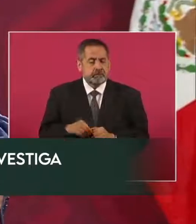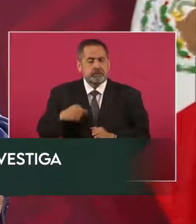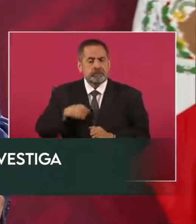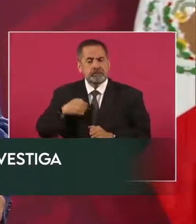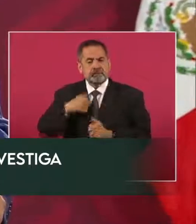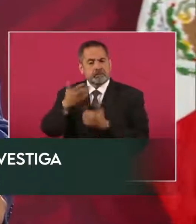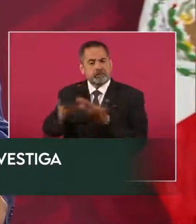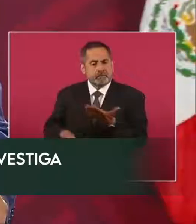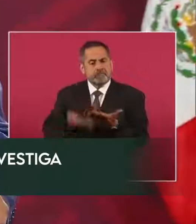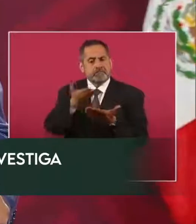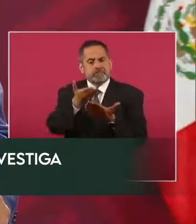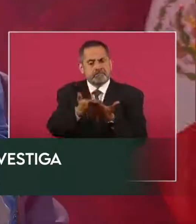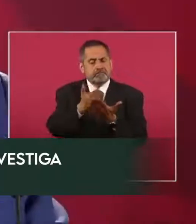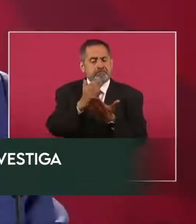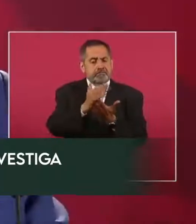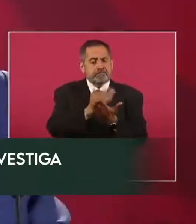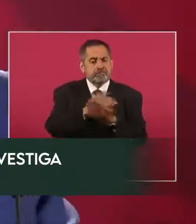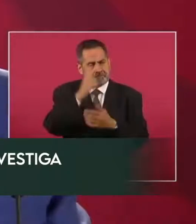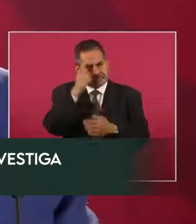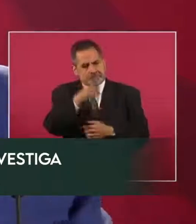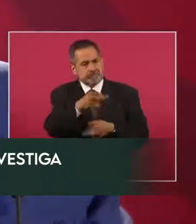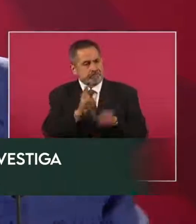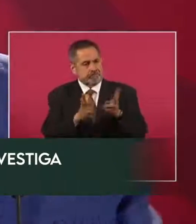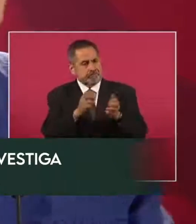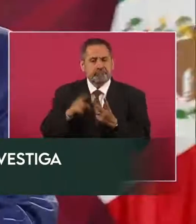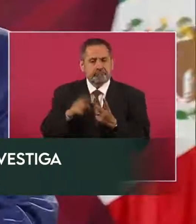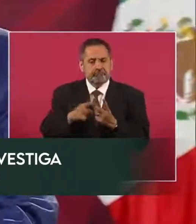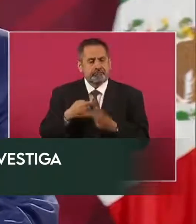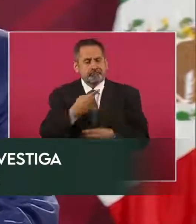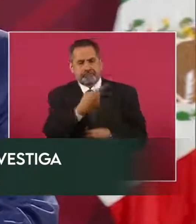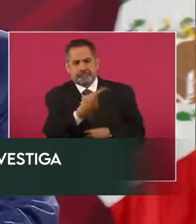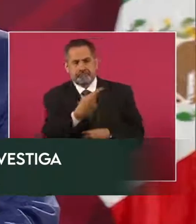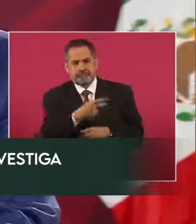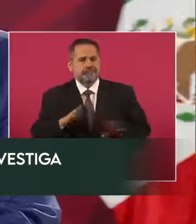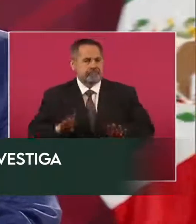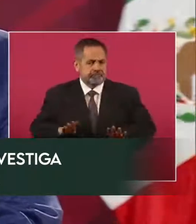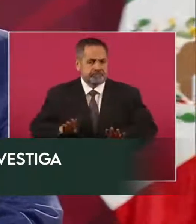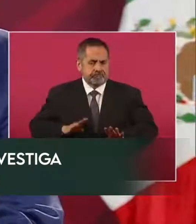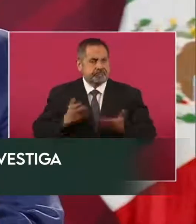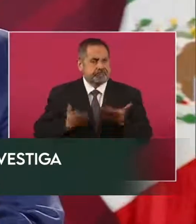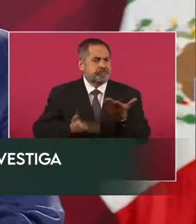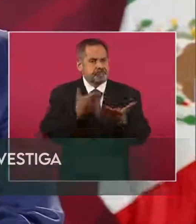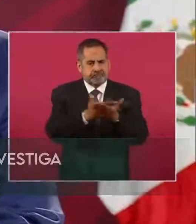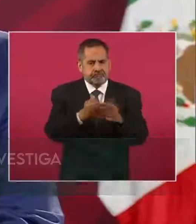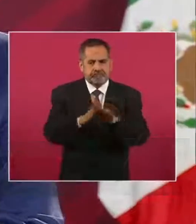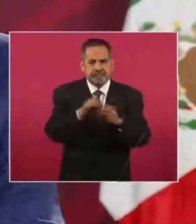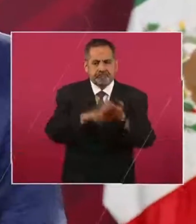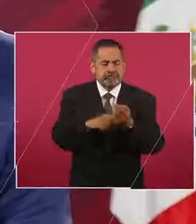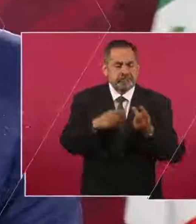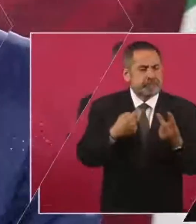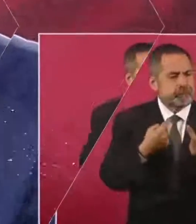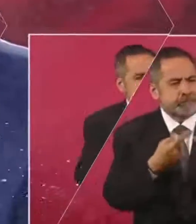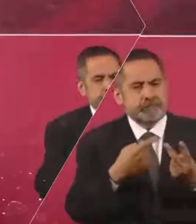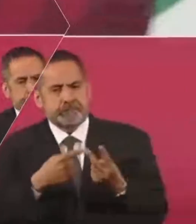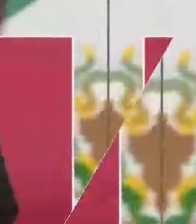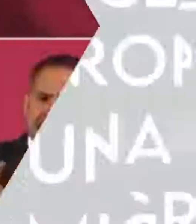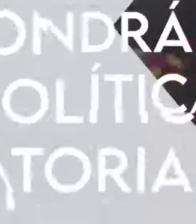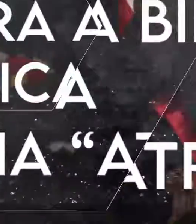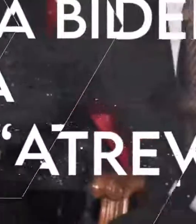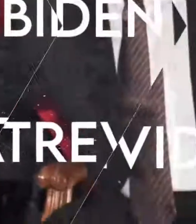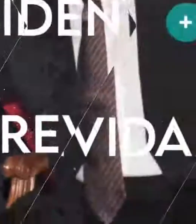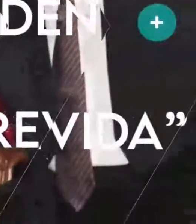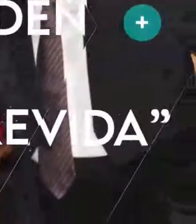tenga los datos o en el tiempo que estuvo Santiago Nieto haya hecho una investigación que él no conoció.